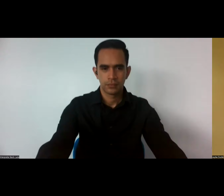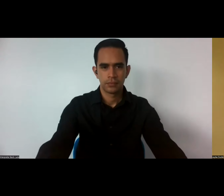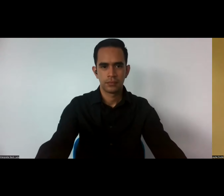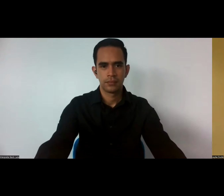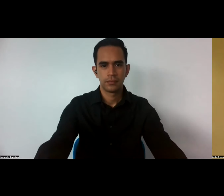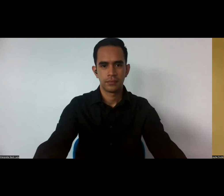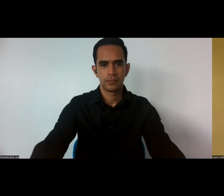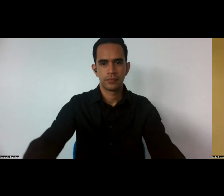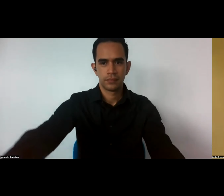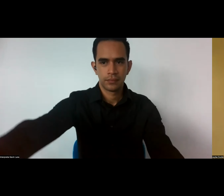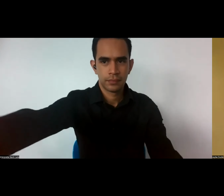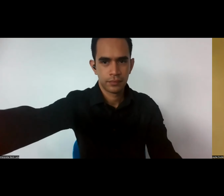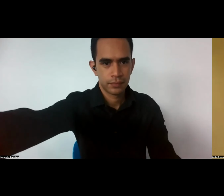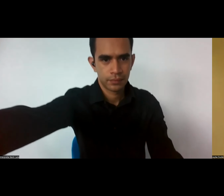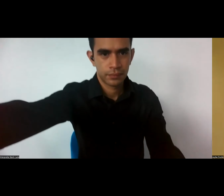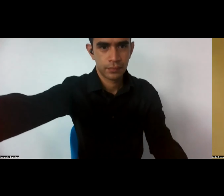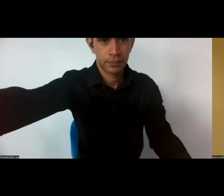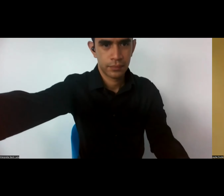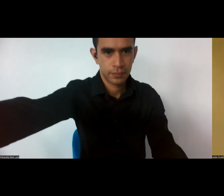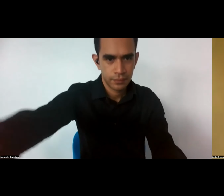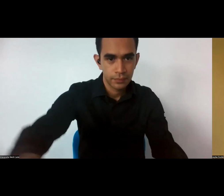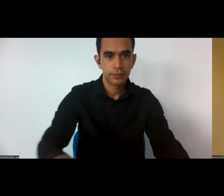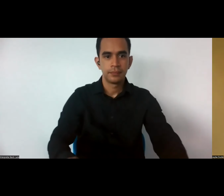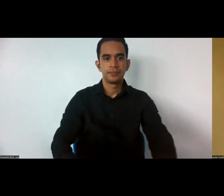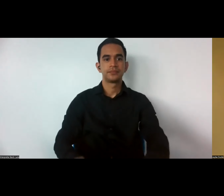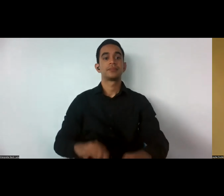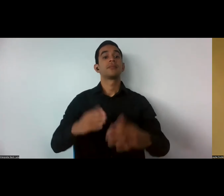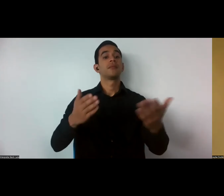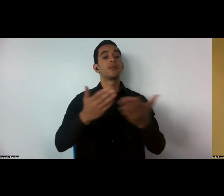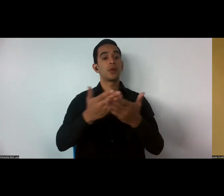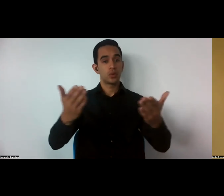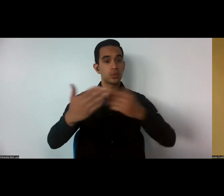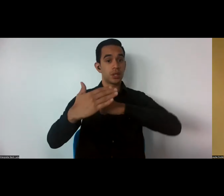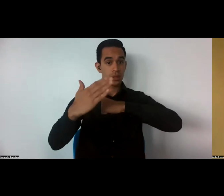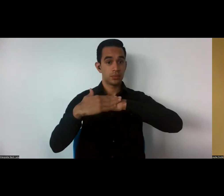Y nuevamente me van a confirmar cuando logren ver mi pantalla.